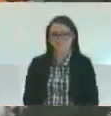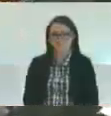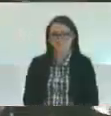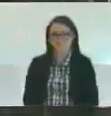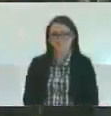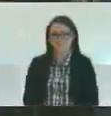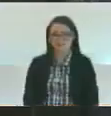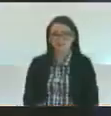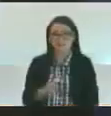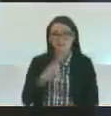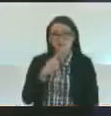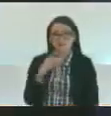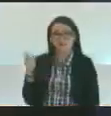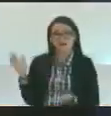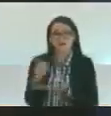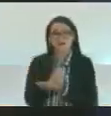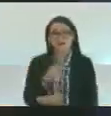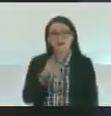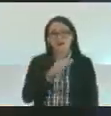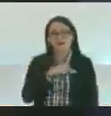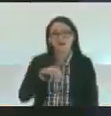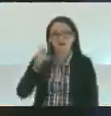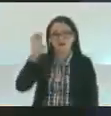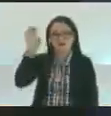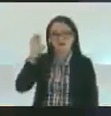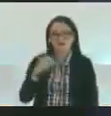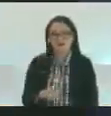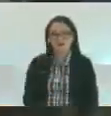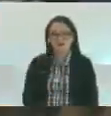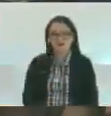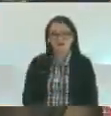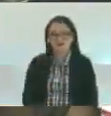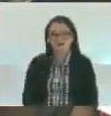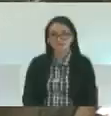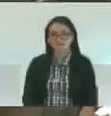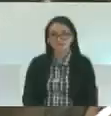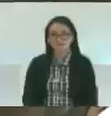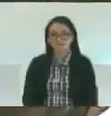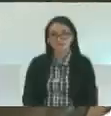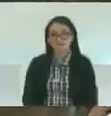Él dijo que va a eliminar el carnet de la patria.